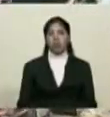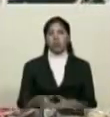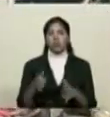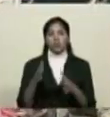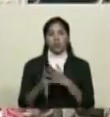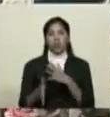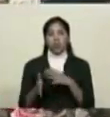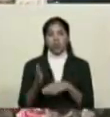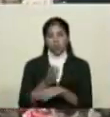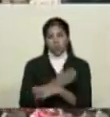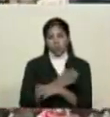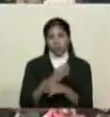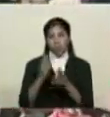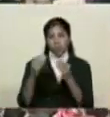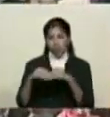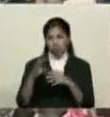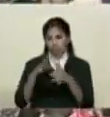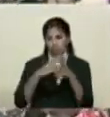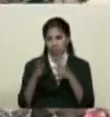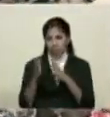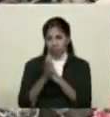delinquir, acordadas por el tribunal.